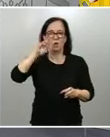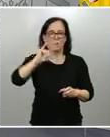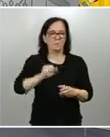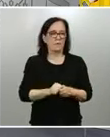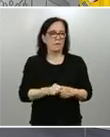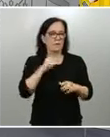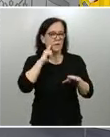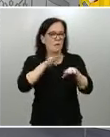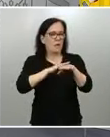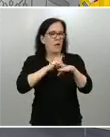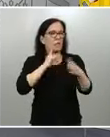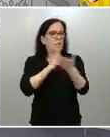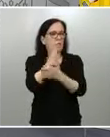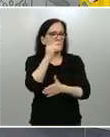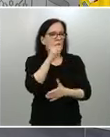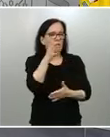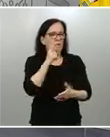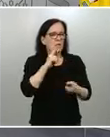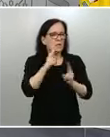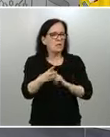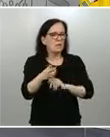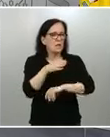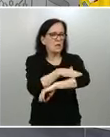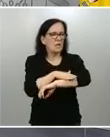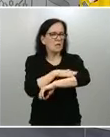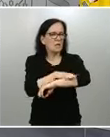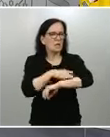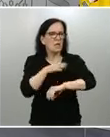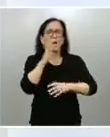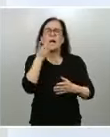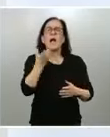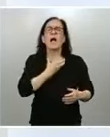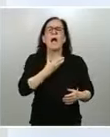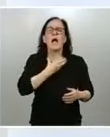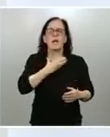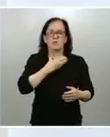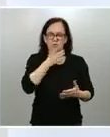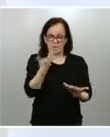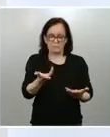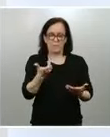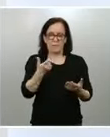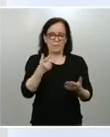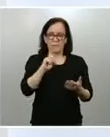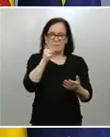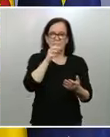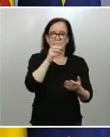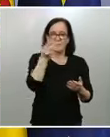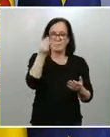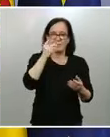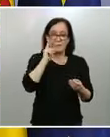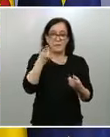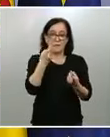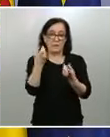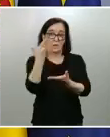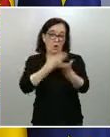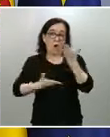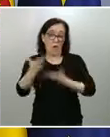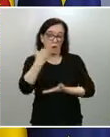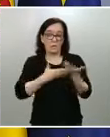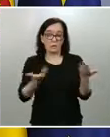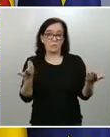algo por responder del ministro a varios otros ayuntamientos necesitamos su colaboración son instituciones